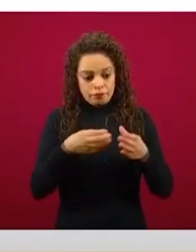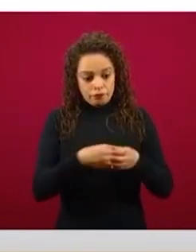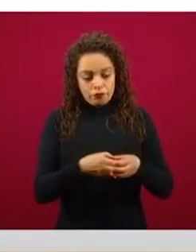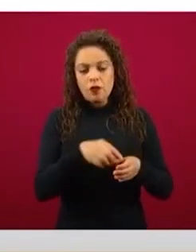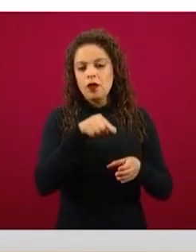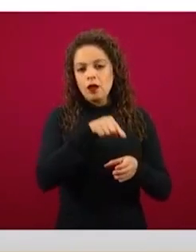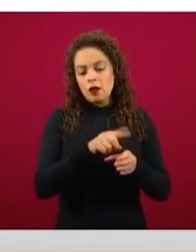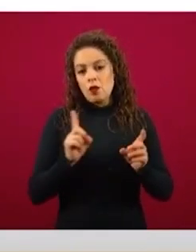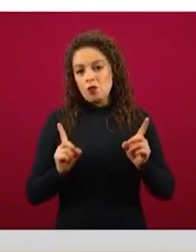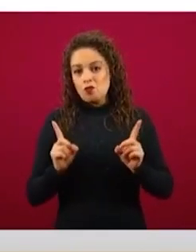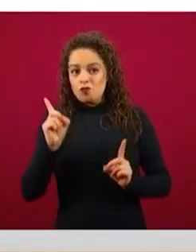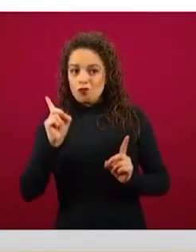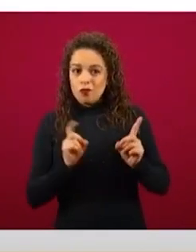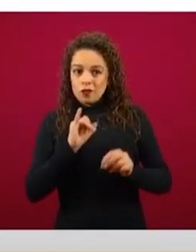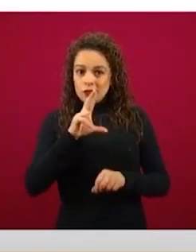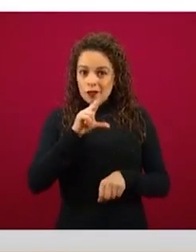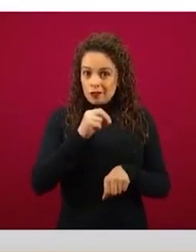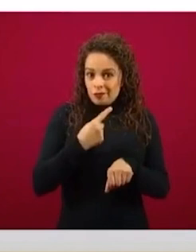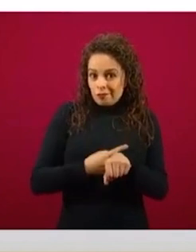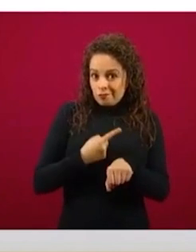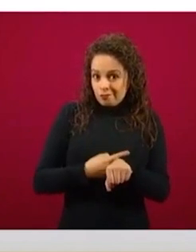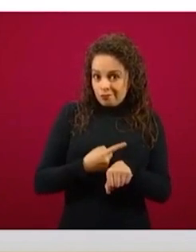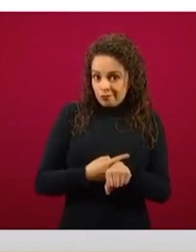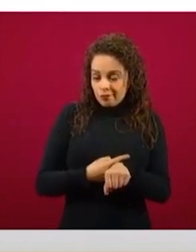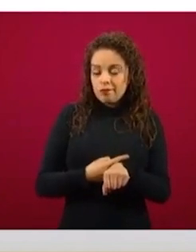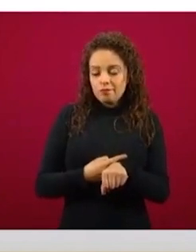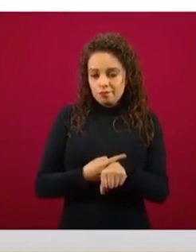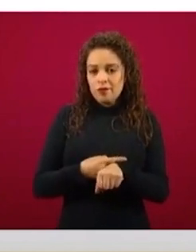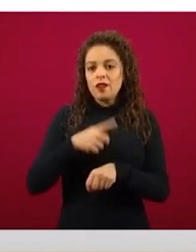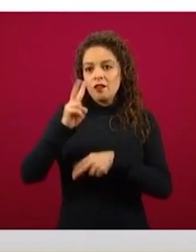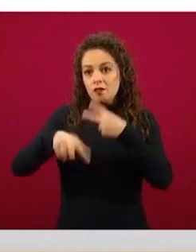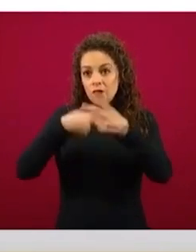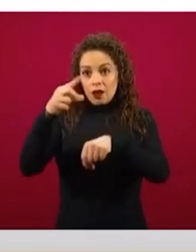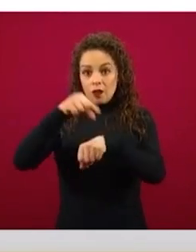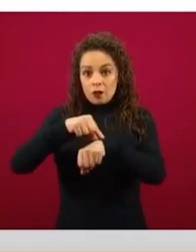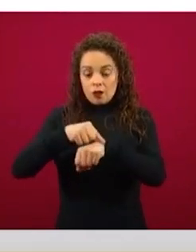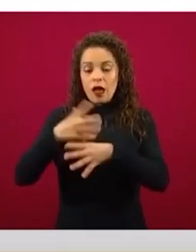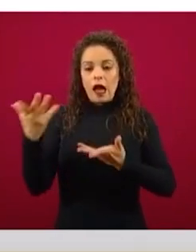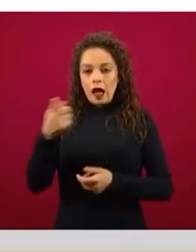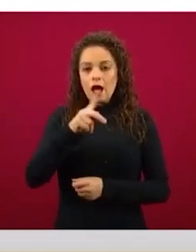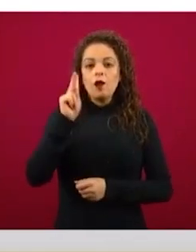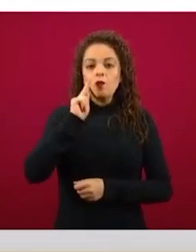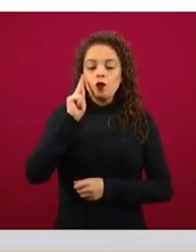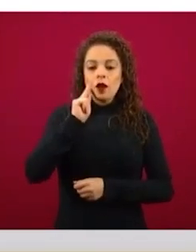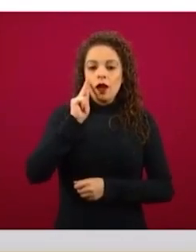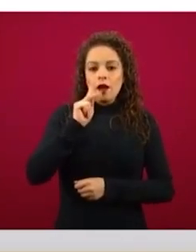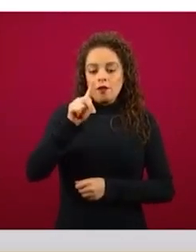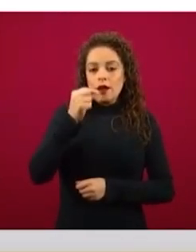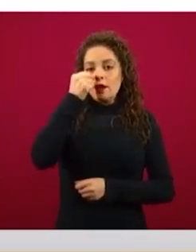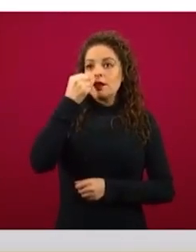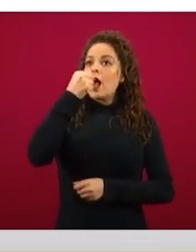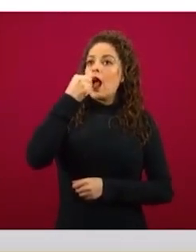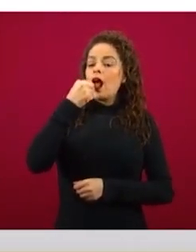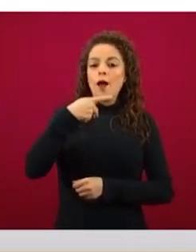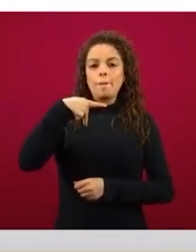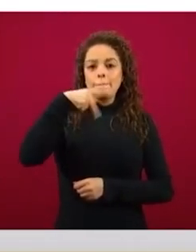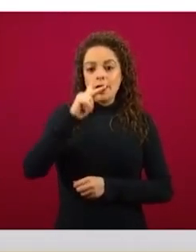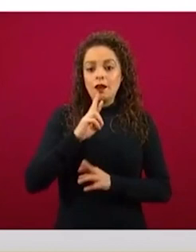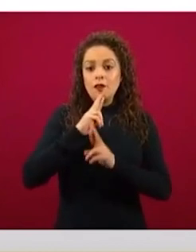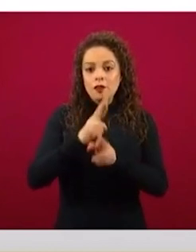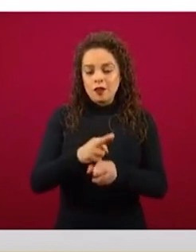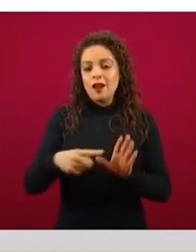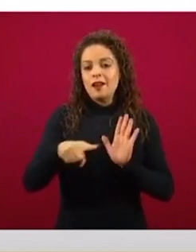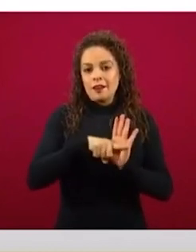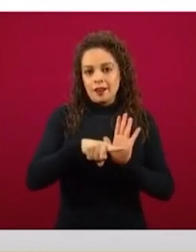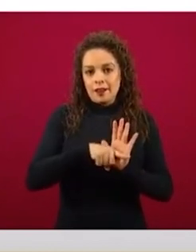sospechoso de la enfermedad que le tomaran la muestra correspondiente más sin embargo fue negativa y el total de personas estudiadas el